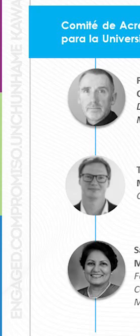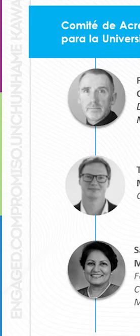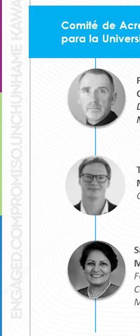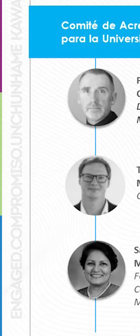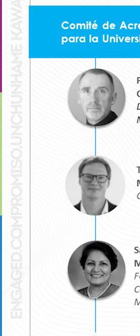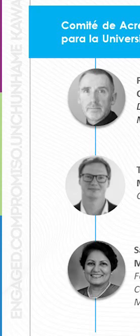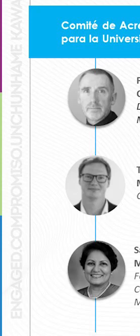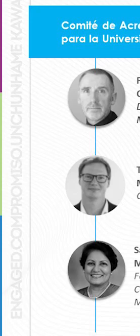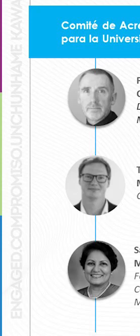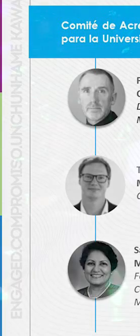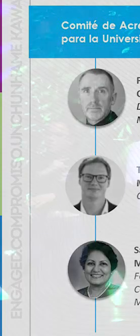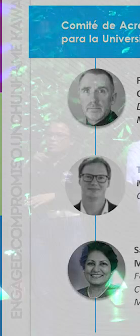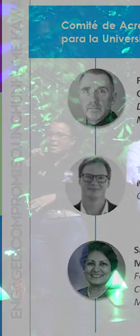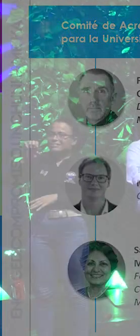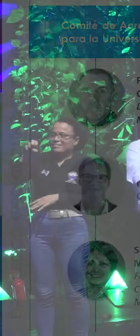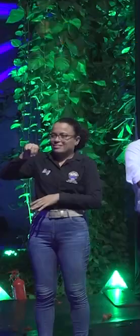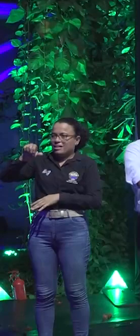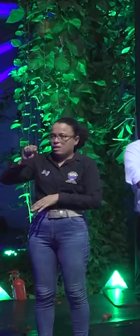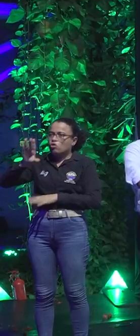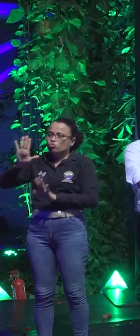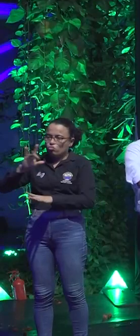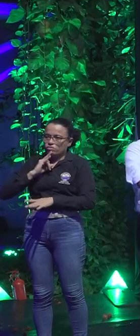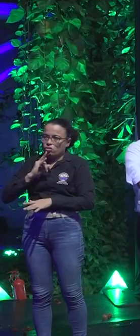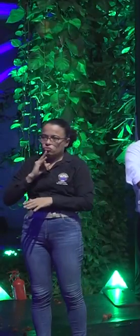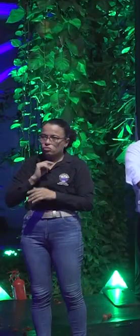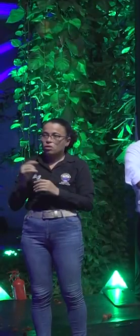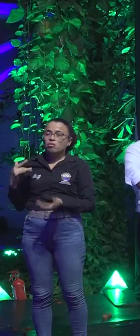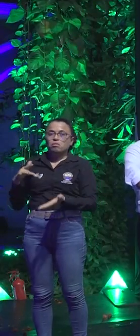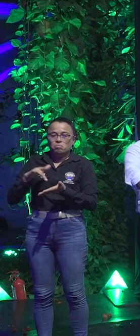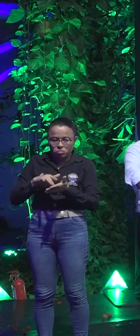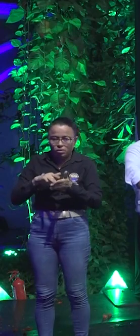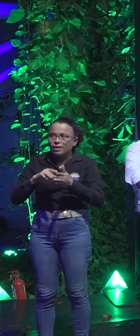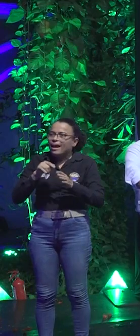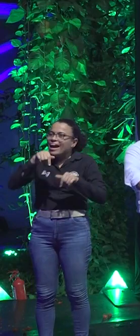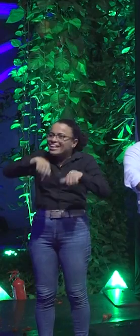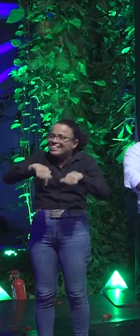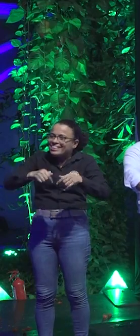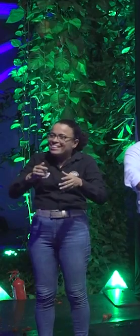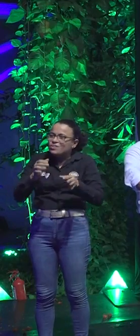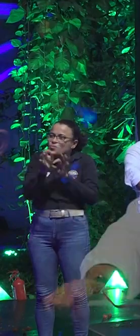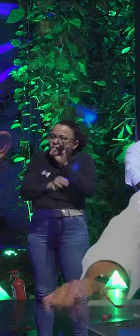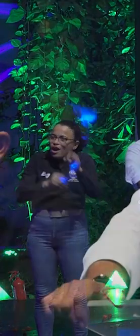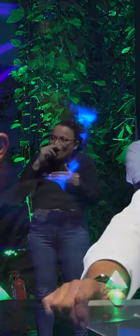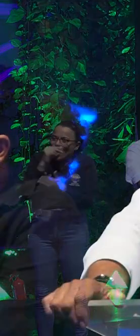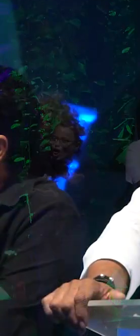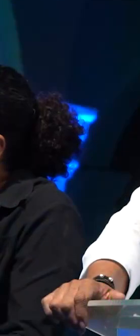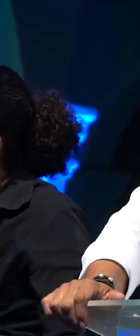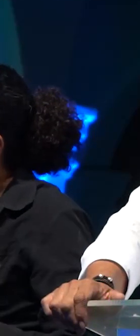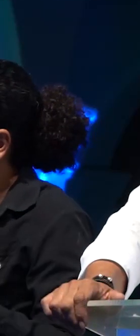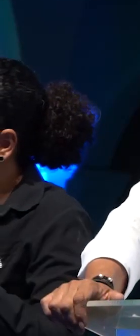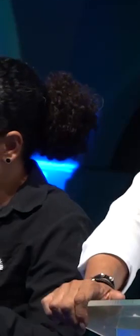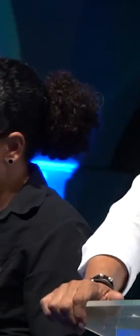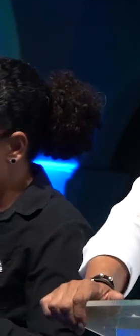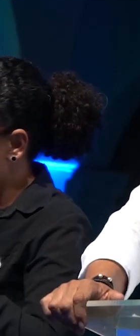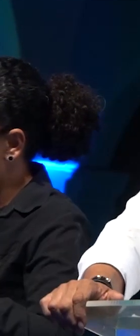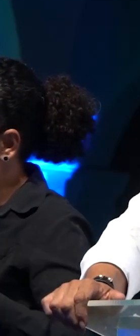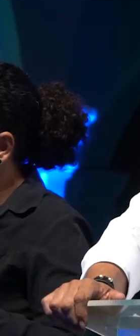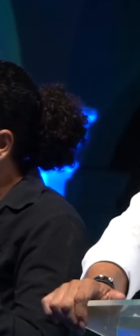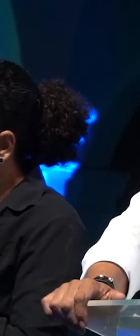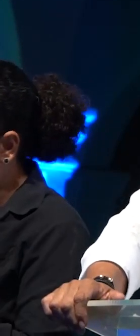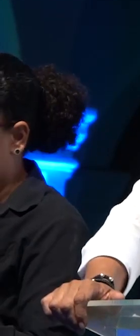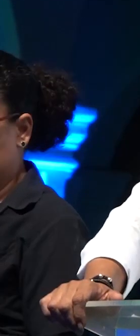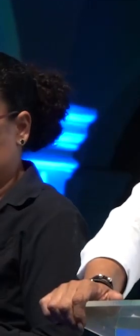Senado en Estados Unidos y quien quedó impresionado con el Centro de Cuidado Infantil. Decía, rector, ¿cómo hacen? El cuidado de niños es muy